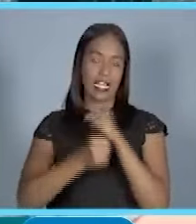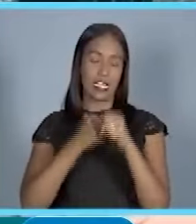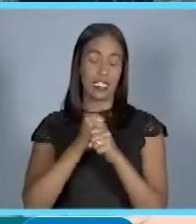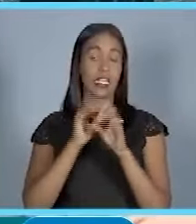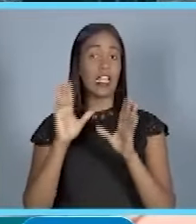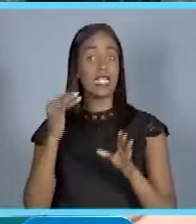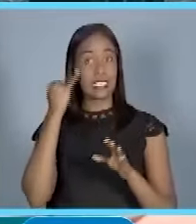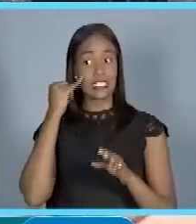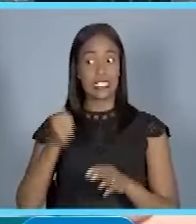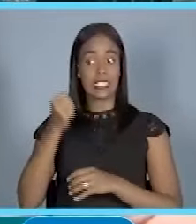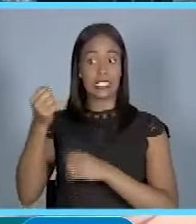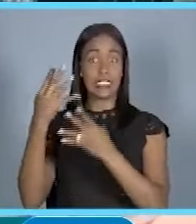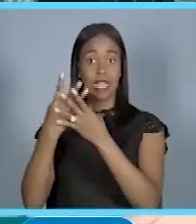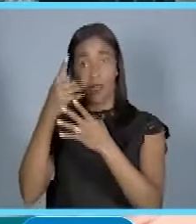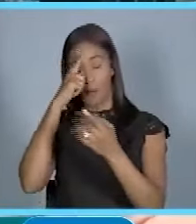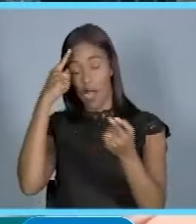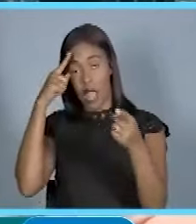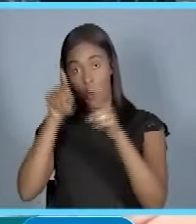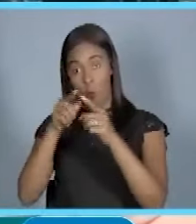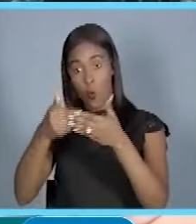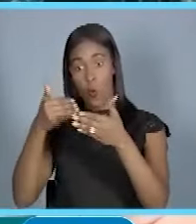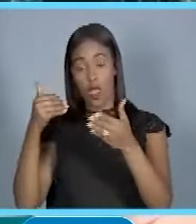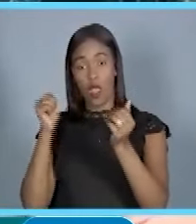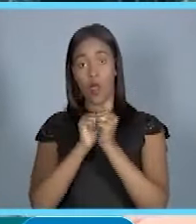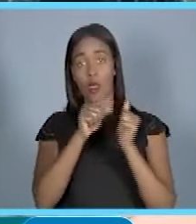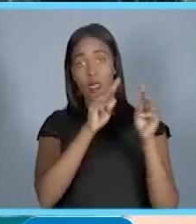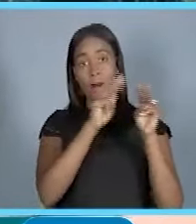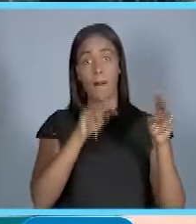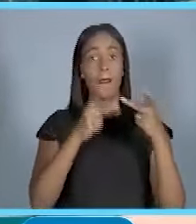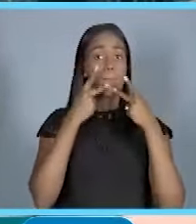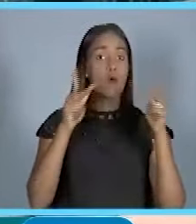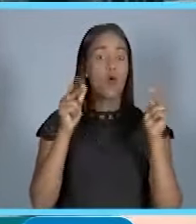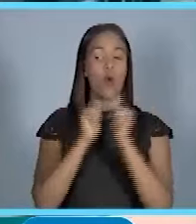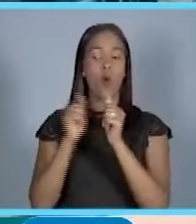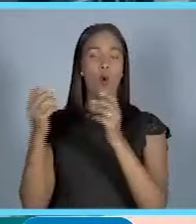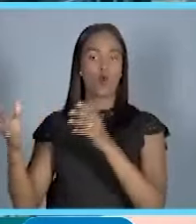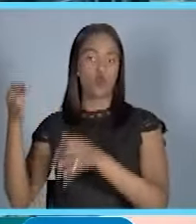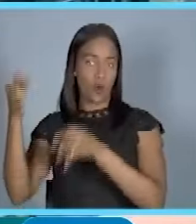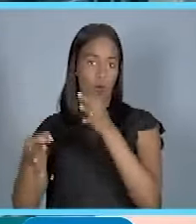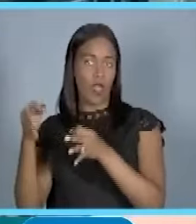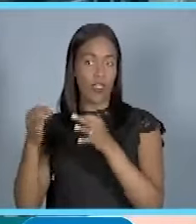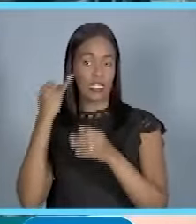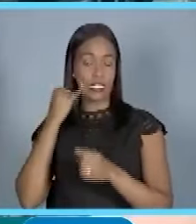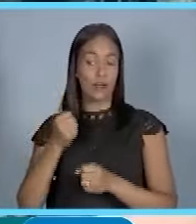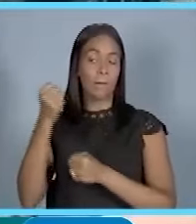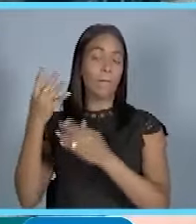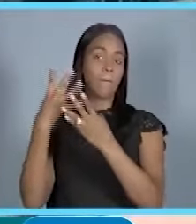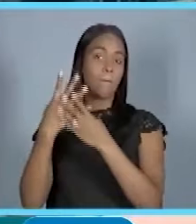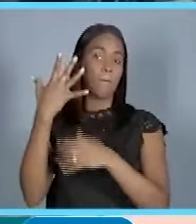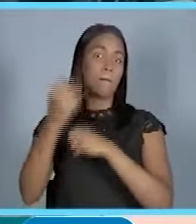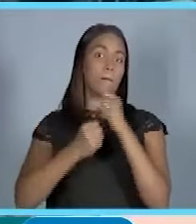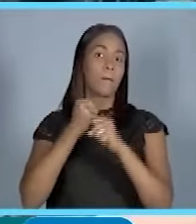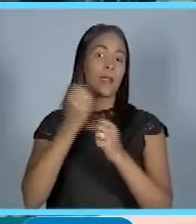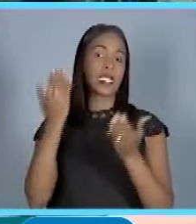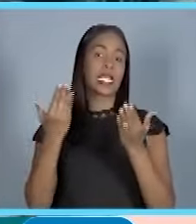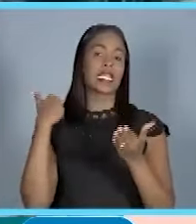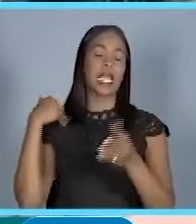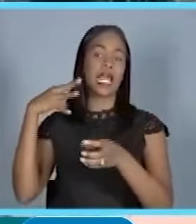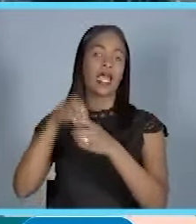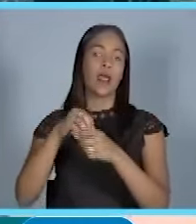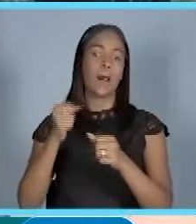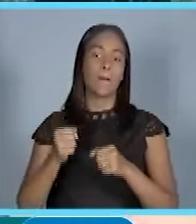si lo condenaron por un acuerdo pleno, tanto con el Ministerio Público y la Defensa, y lo condenan a 5 años, se podría decir que está dentro de lo que es